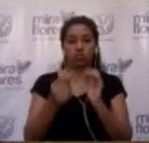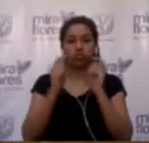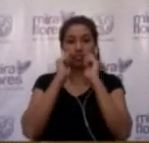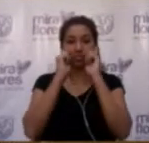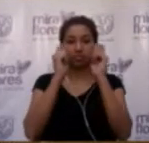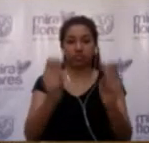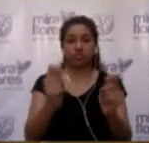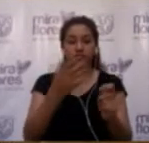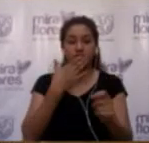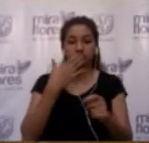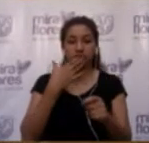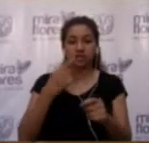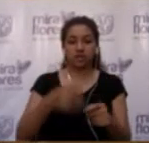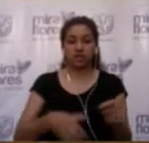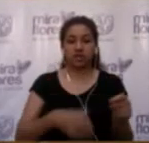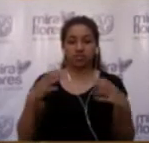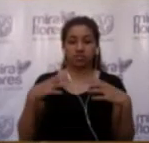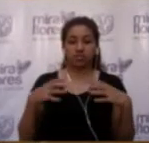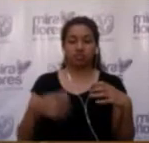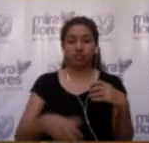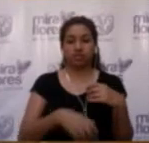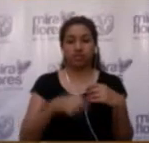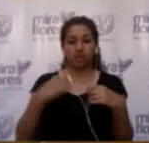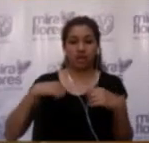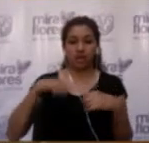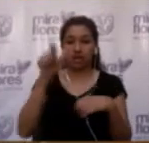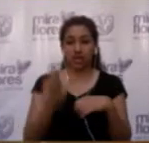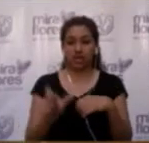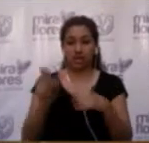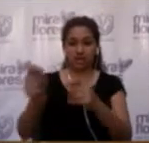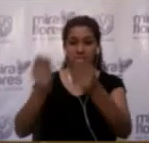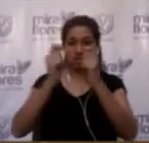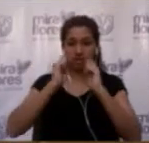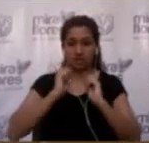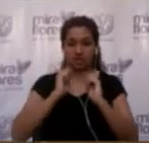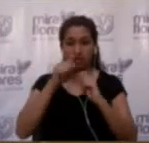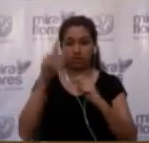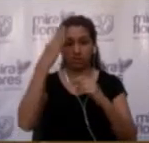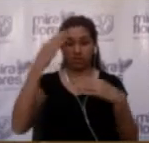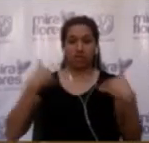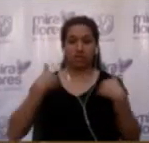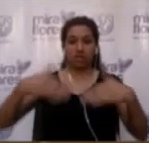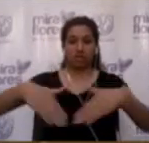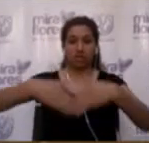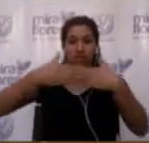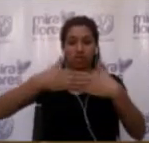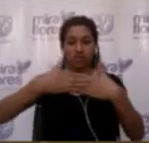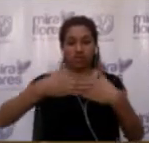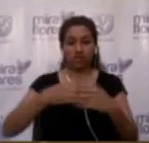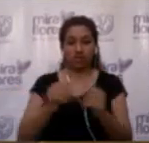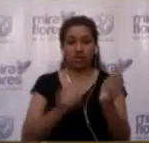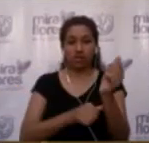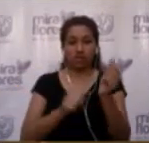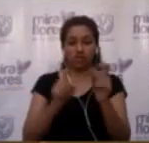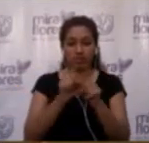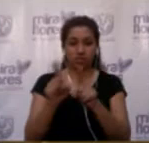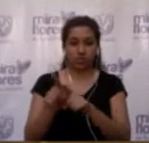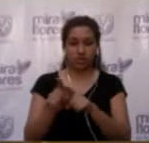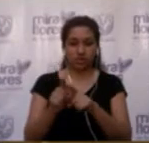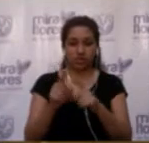la Alcaldía de Viña del Mar, con quienes ustedes saben tenemos un convenio de hermanamiento. Estas cosas las he traído para